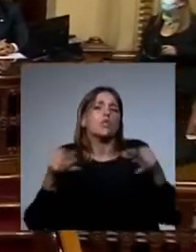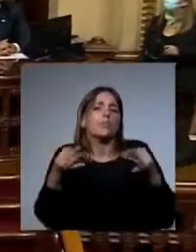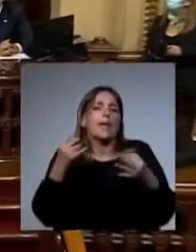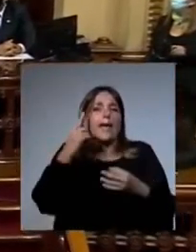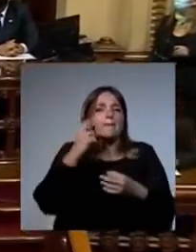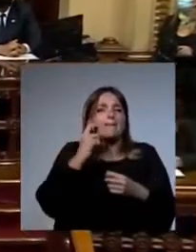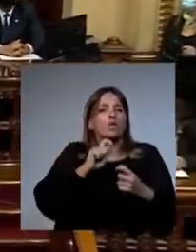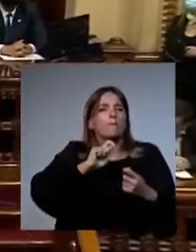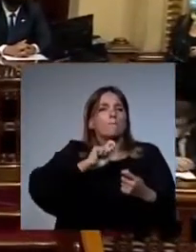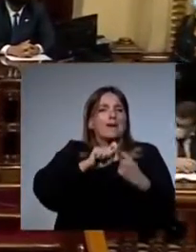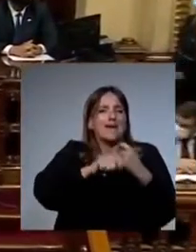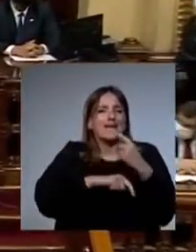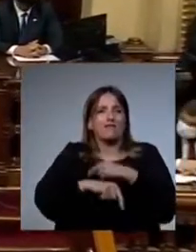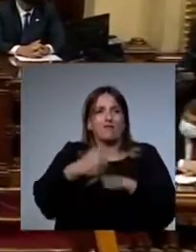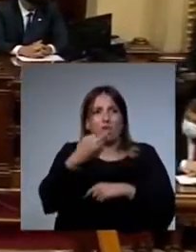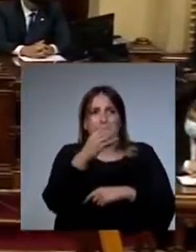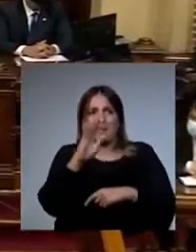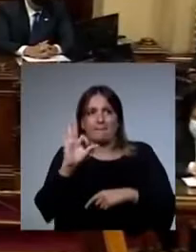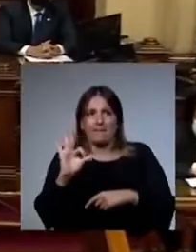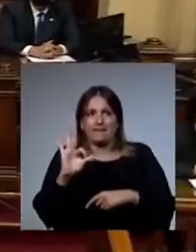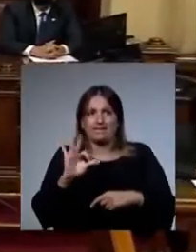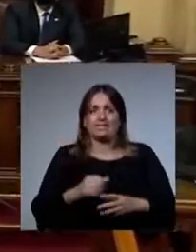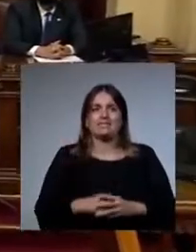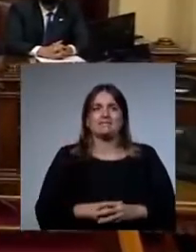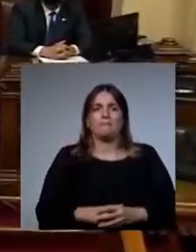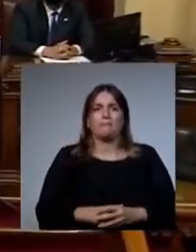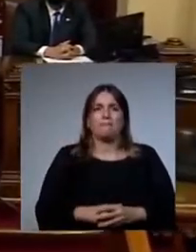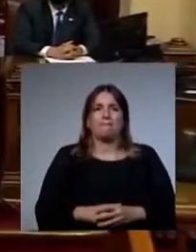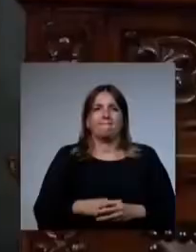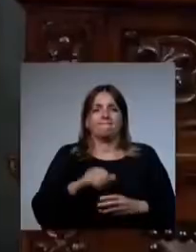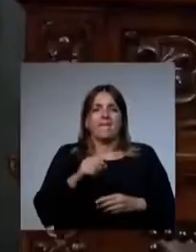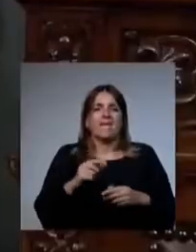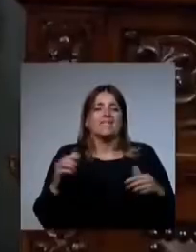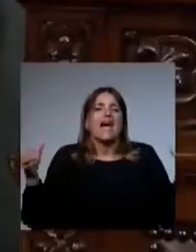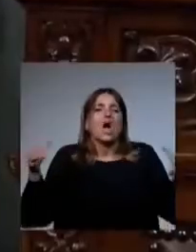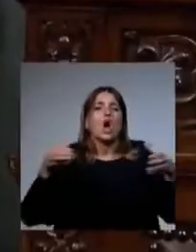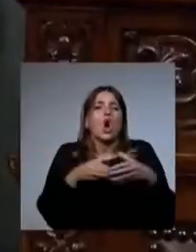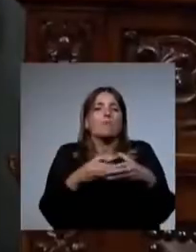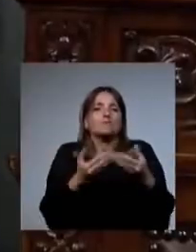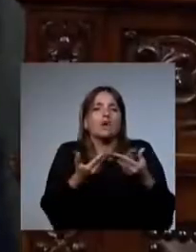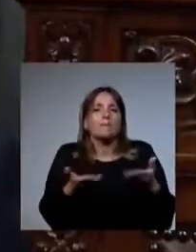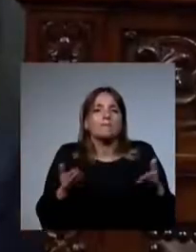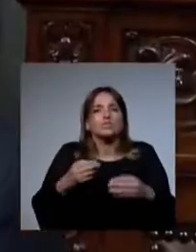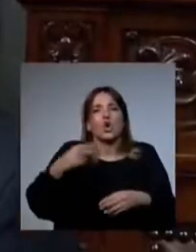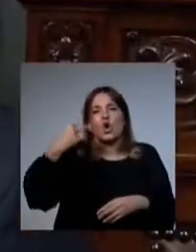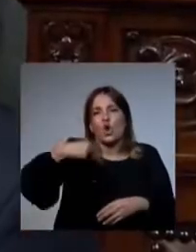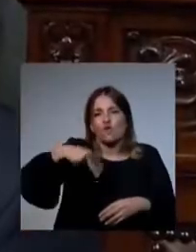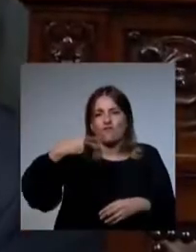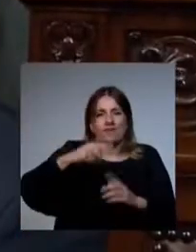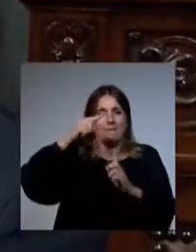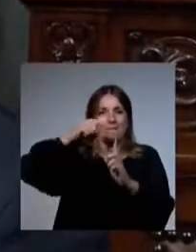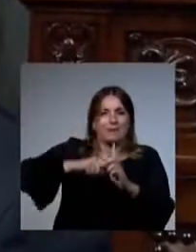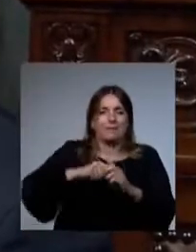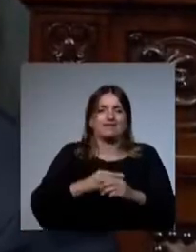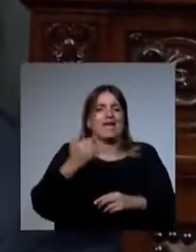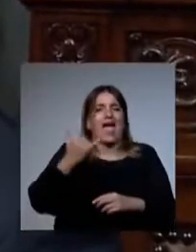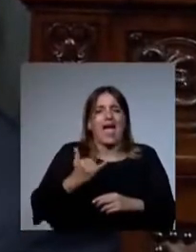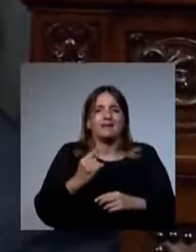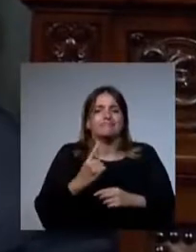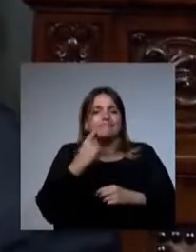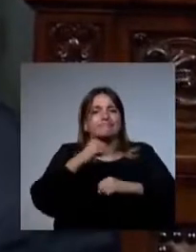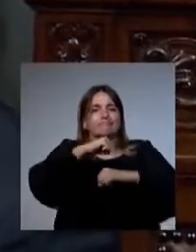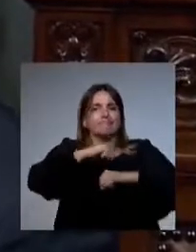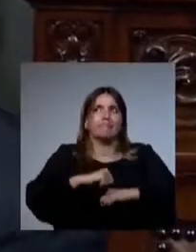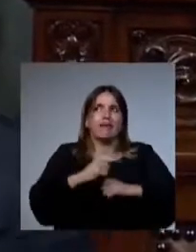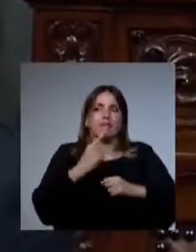para la Reforma de la Seguridad Social. Esta comisión se instaló en noviembre y cuenta entre sus miembros